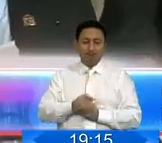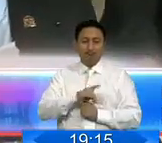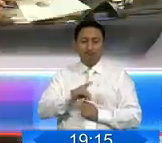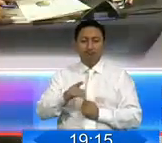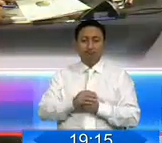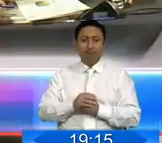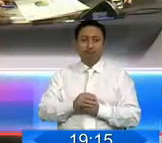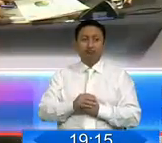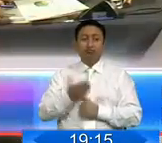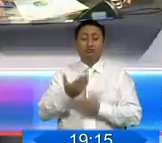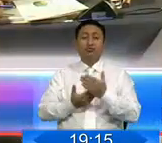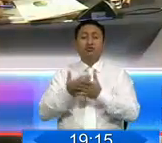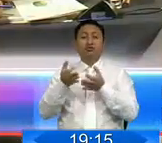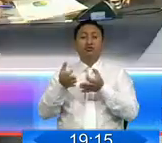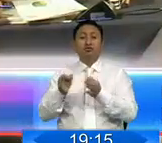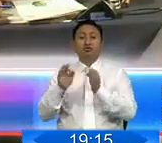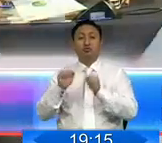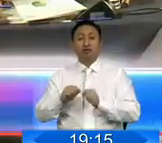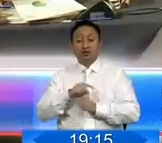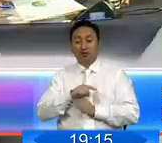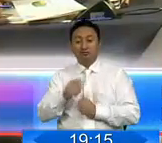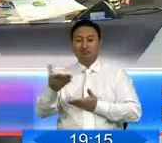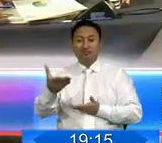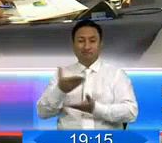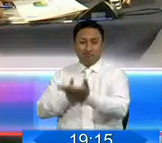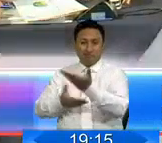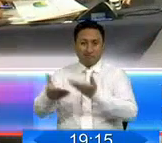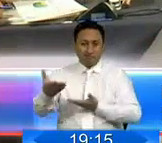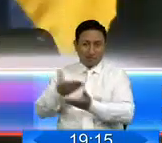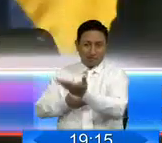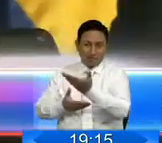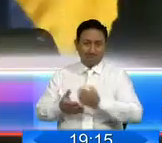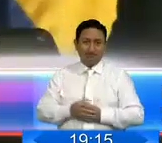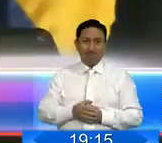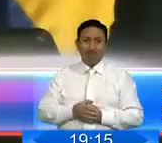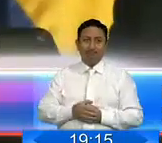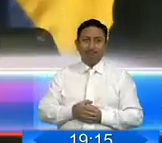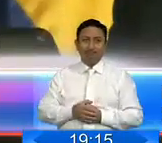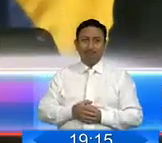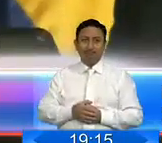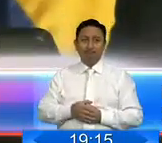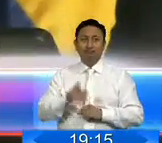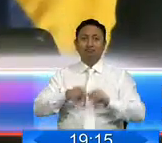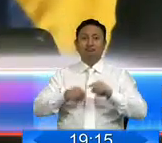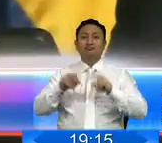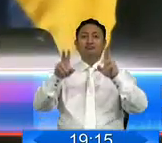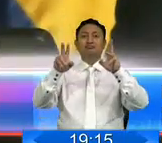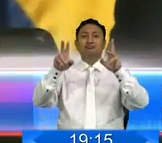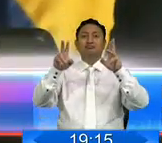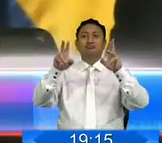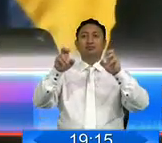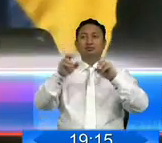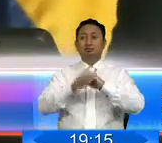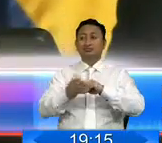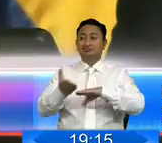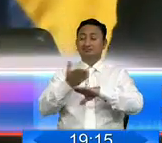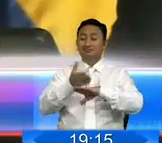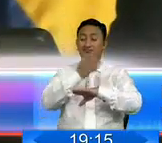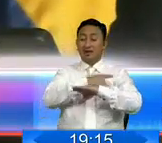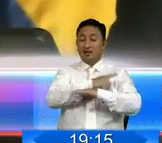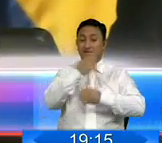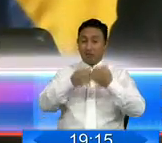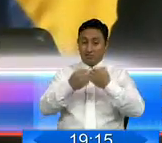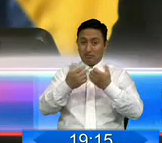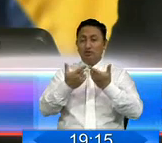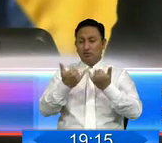de mecanismos para mejorar el comercio entre ambos países. Reducir algunas áreas en las que habíamos tenido conflictos en el pasado